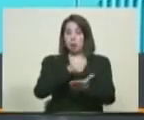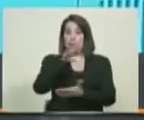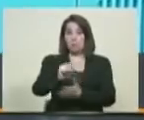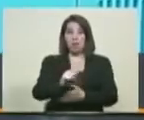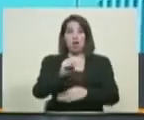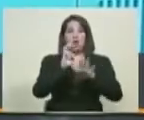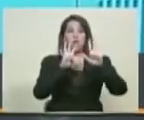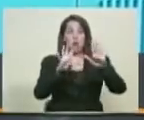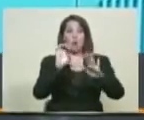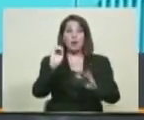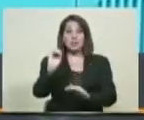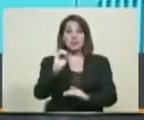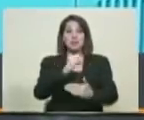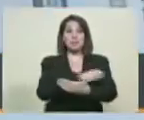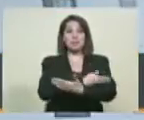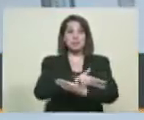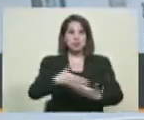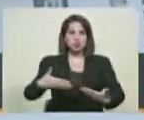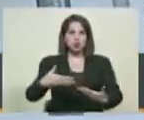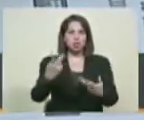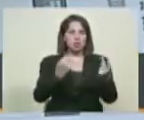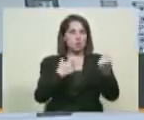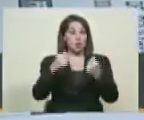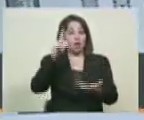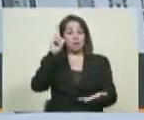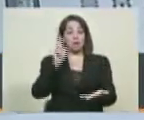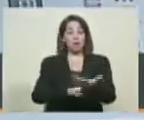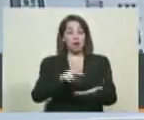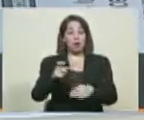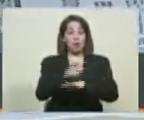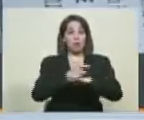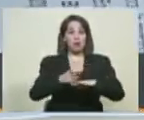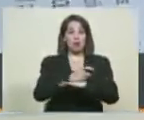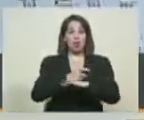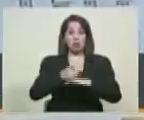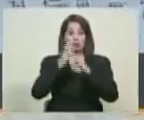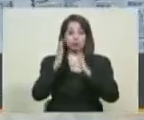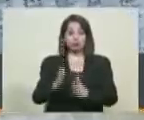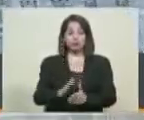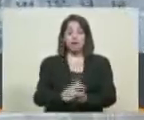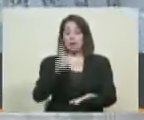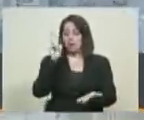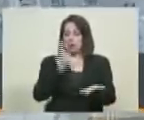90 billones de bolívares, aprobado, gobernador, aprobado.